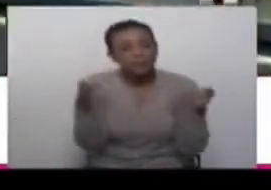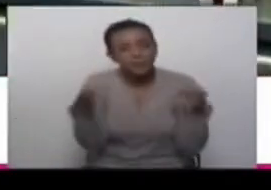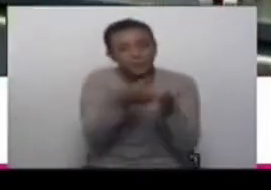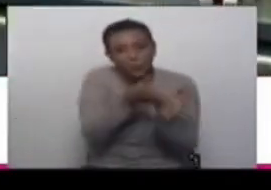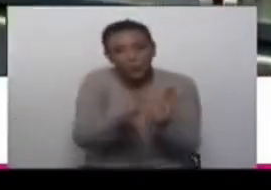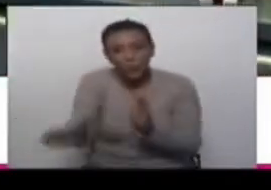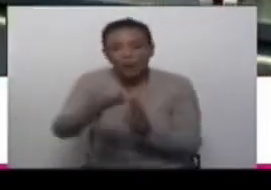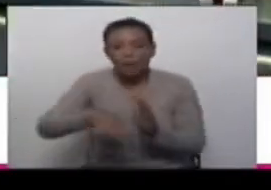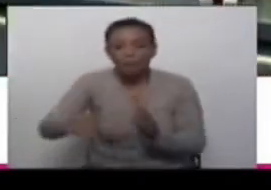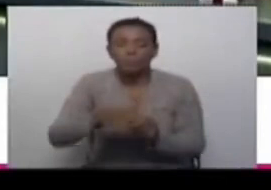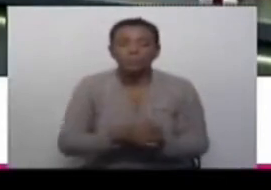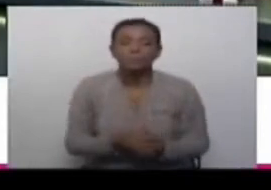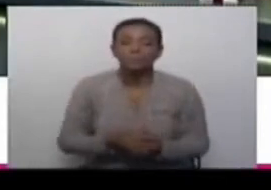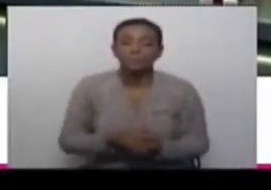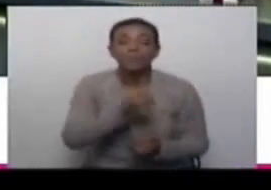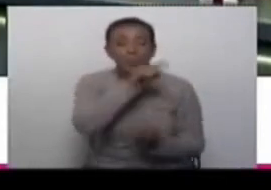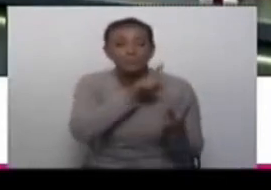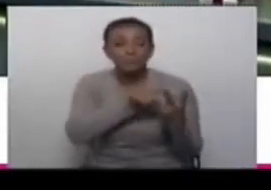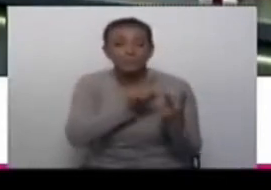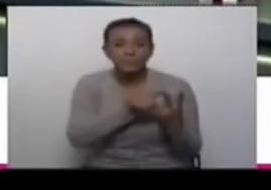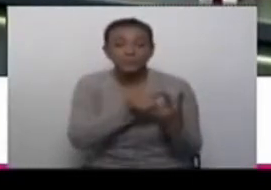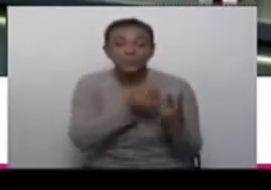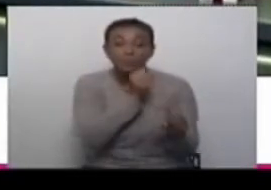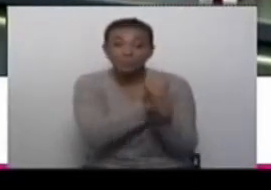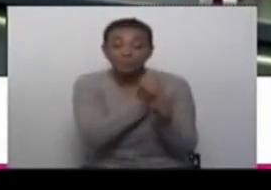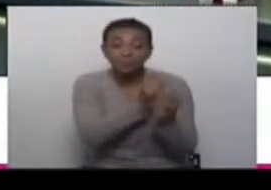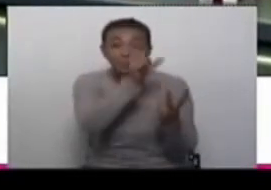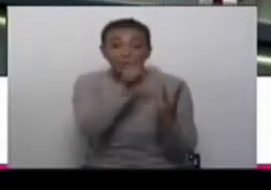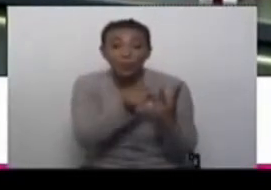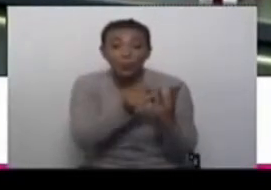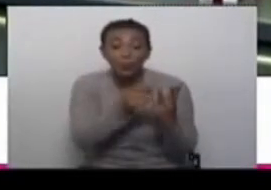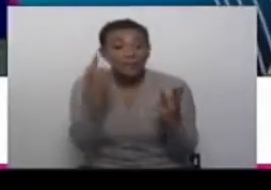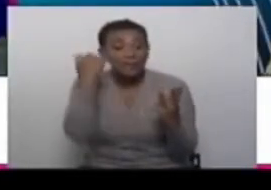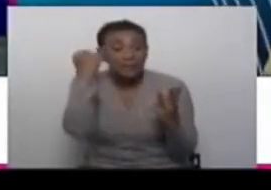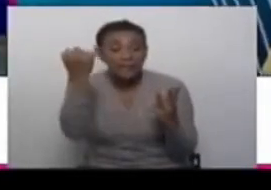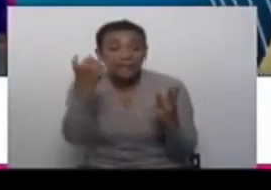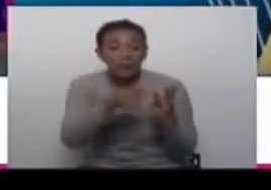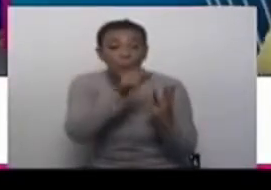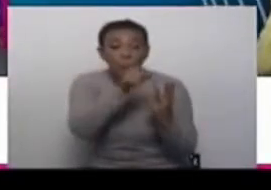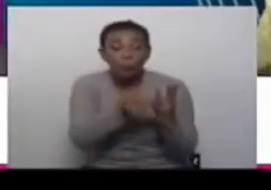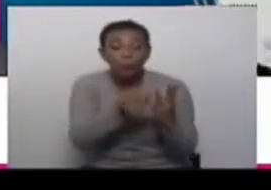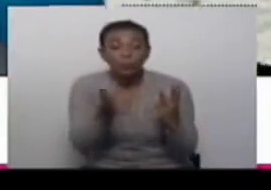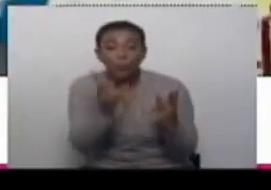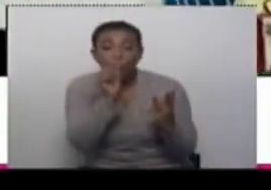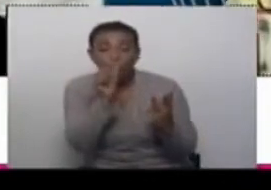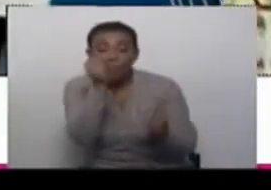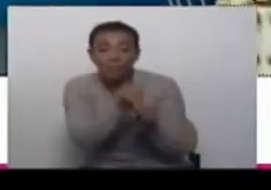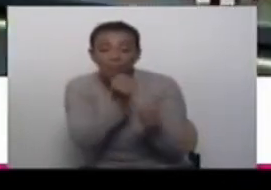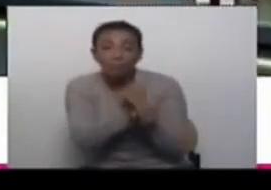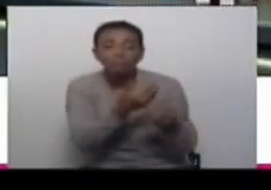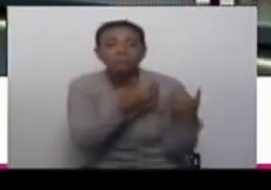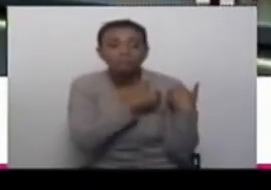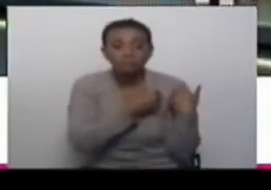Araujo! Y también trajimos un trabajador. Me gusta esta idea de que traen un trabajador. Marco Torres,